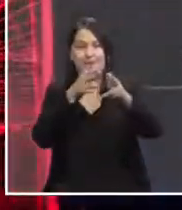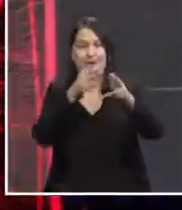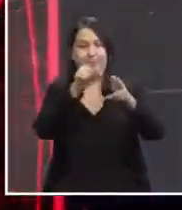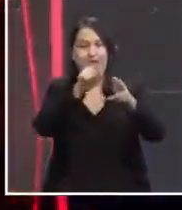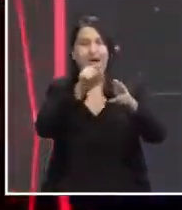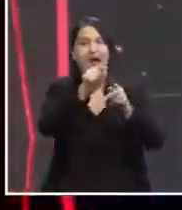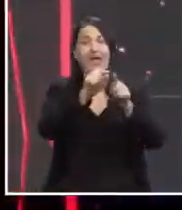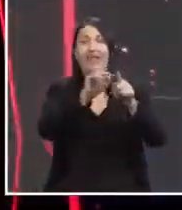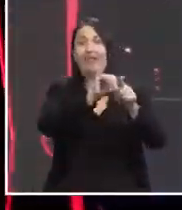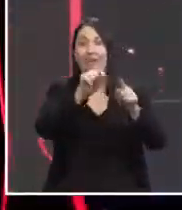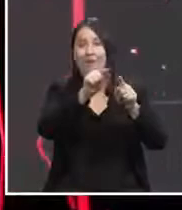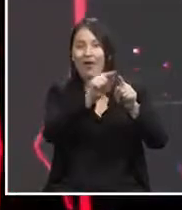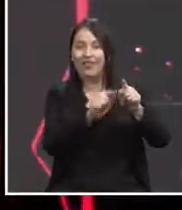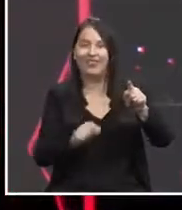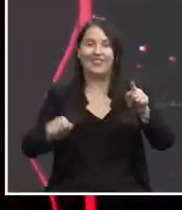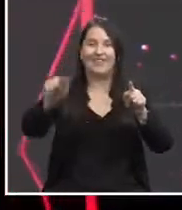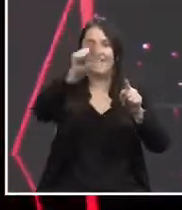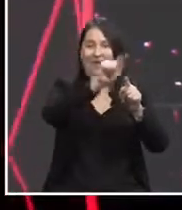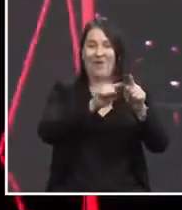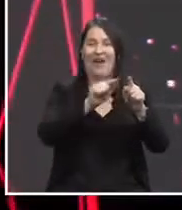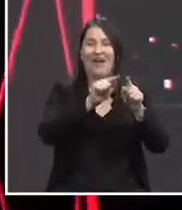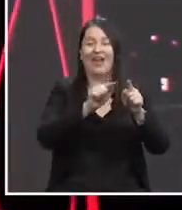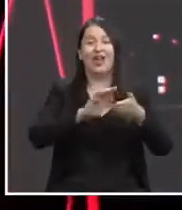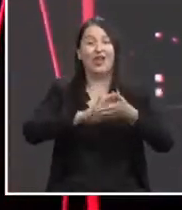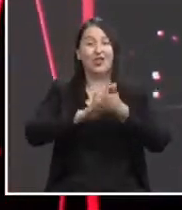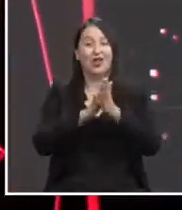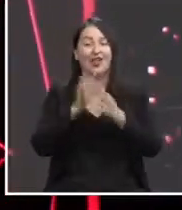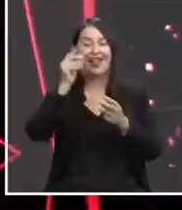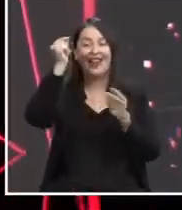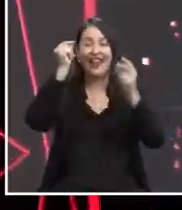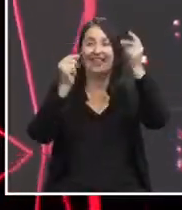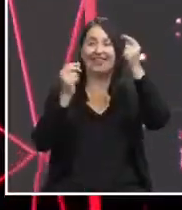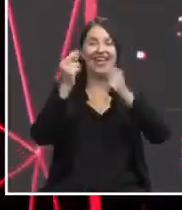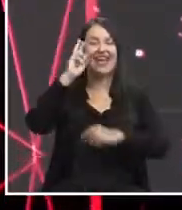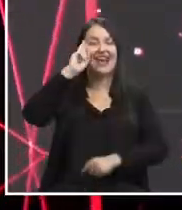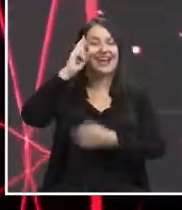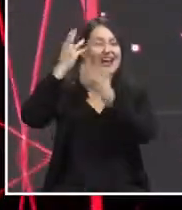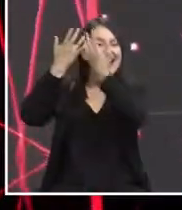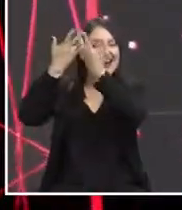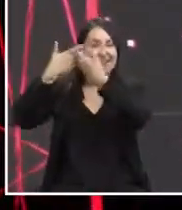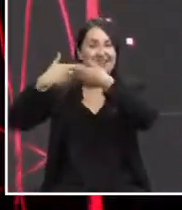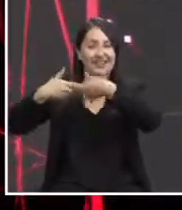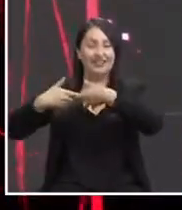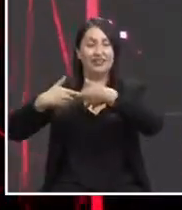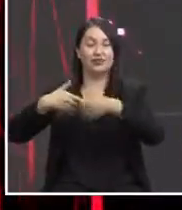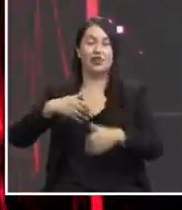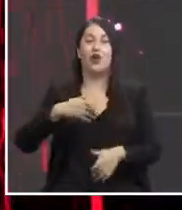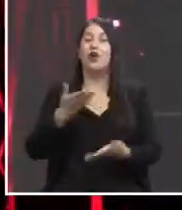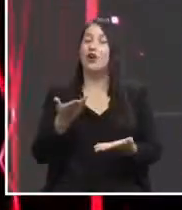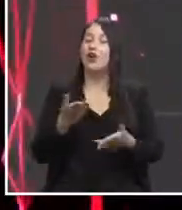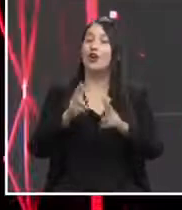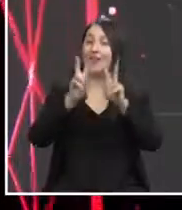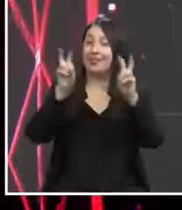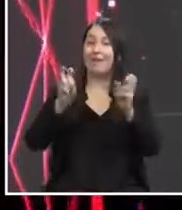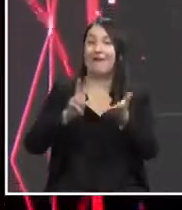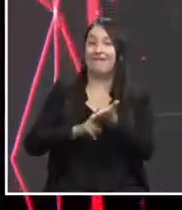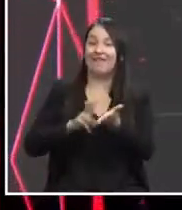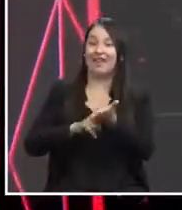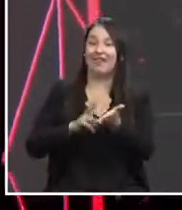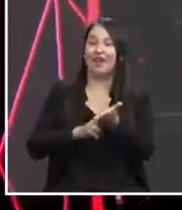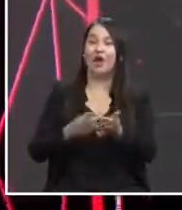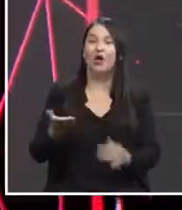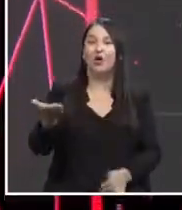después dibuja el blanco. Bueno, toda esta idea y las reflexiones en torno a la posverdad, ustedes también